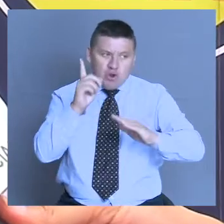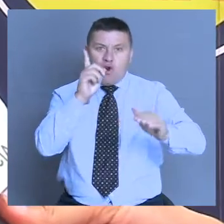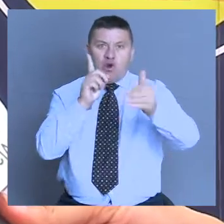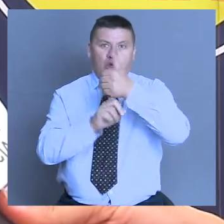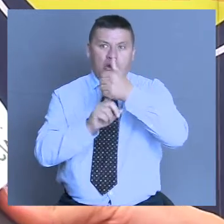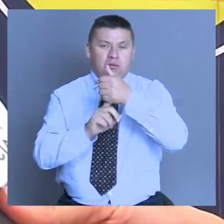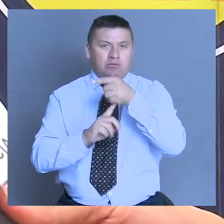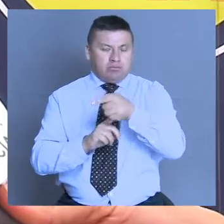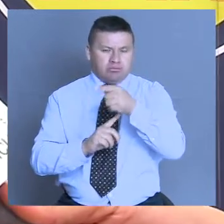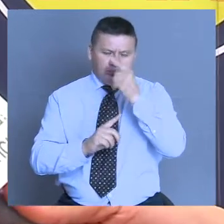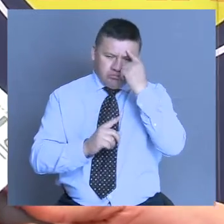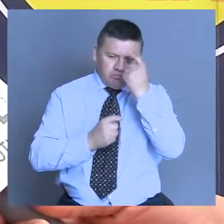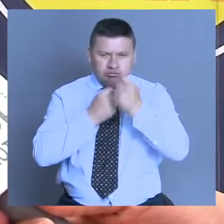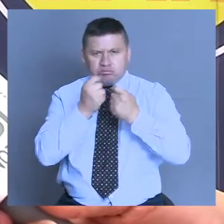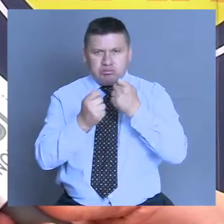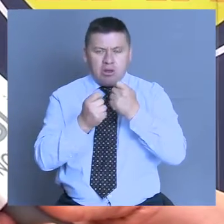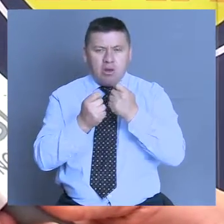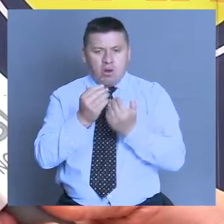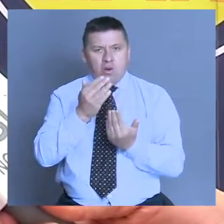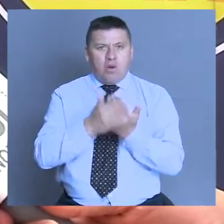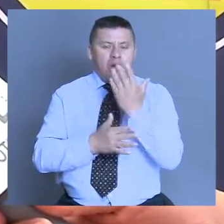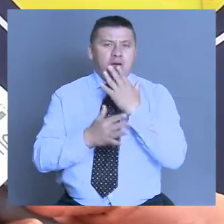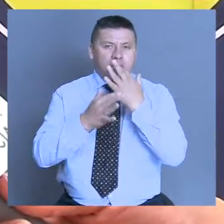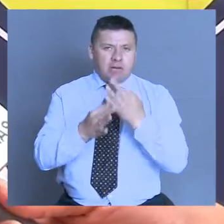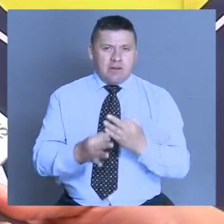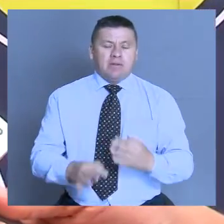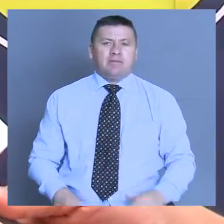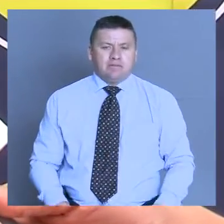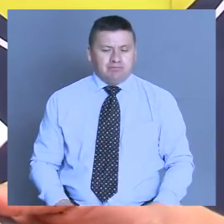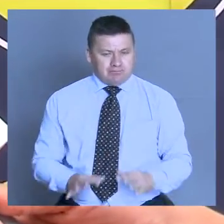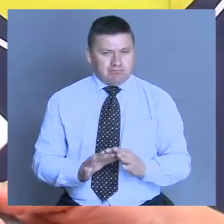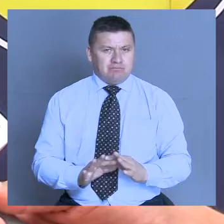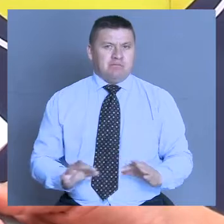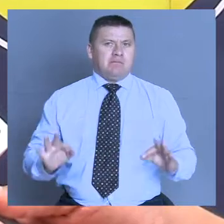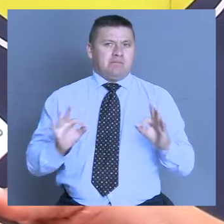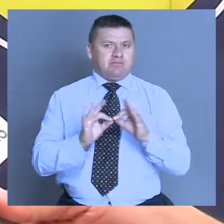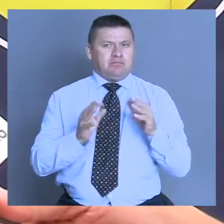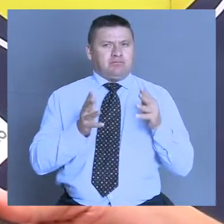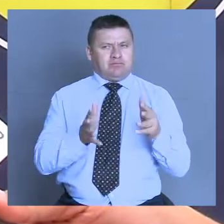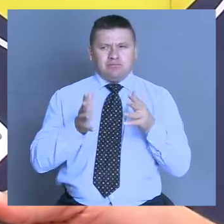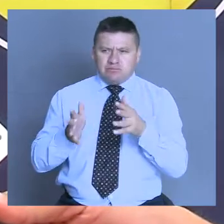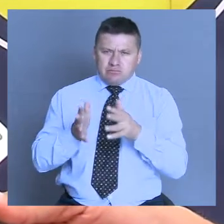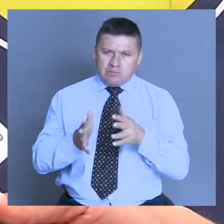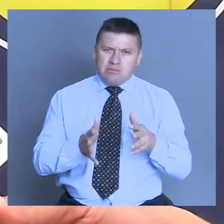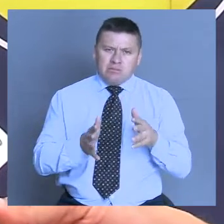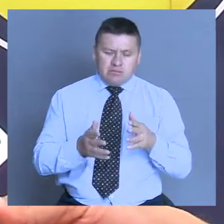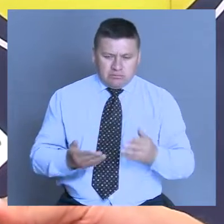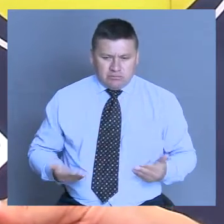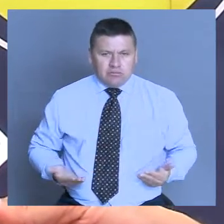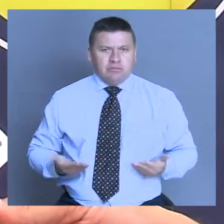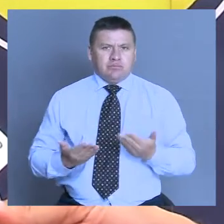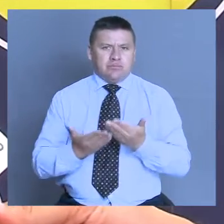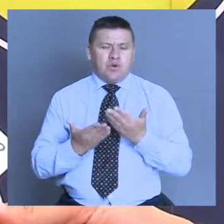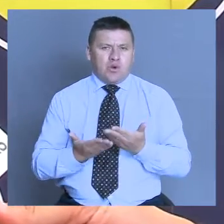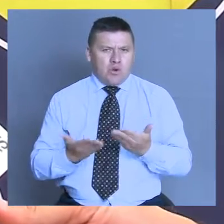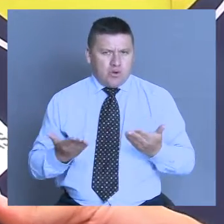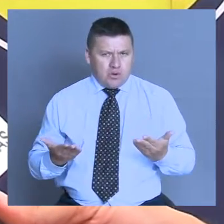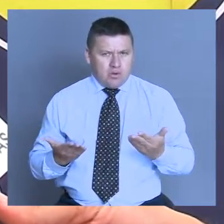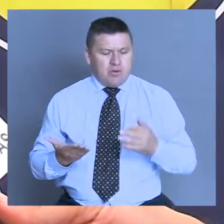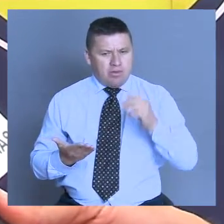Pública, ESAP, y que ustedes pues, han adquirido conocimientos fundamentales e